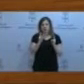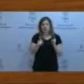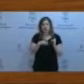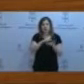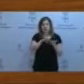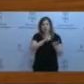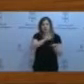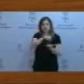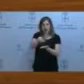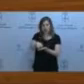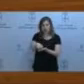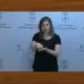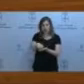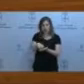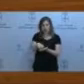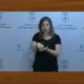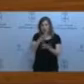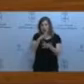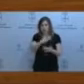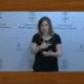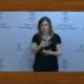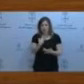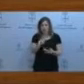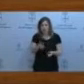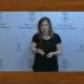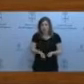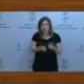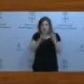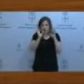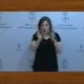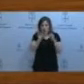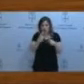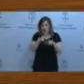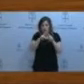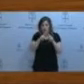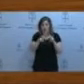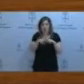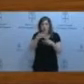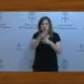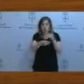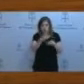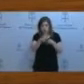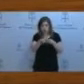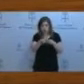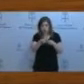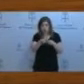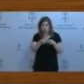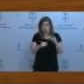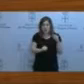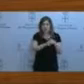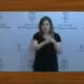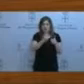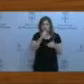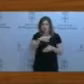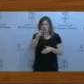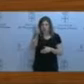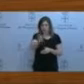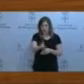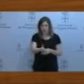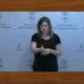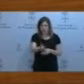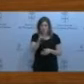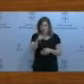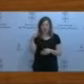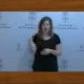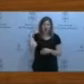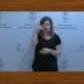instalaciones hospitalarias en sí, actualmente el edificio del hospital se encuentra al máximo de su capacidad de uso, siendo así y todo claramente insuficiente, y durante estos